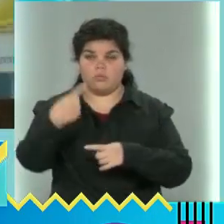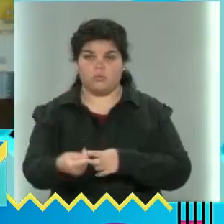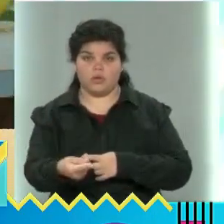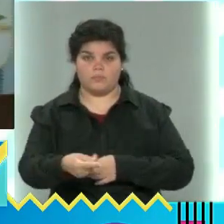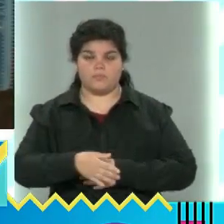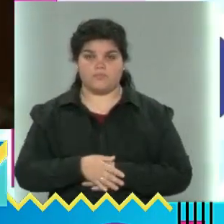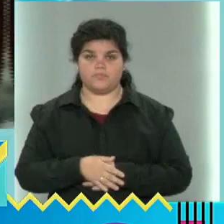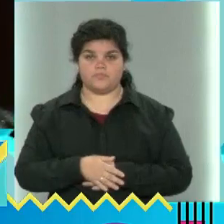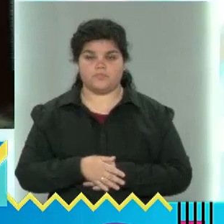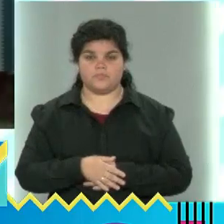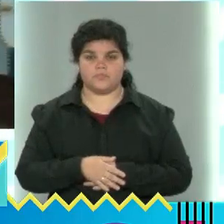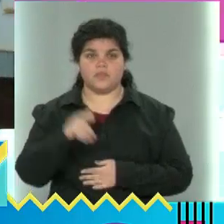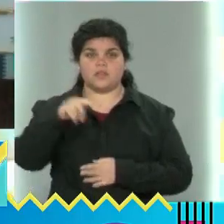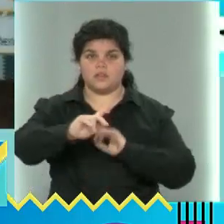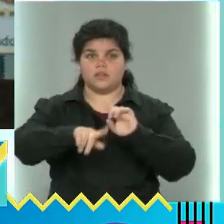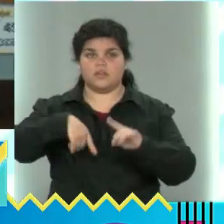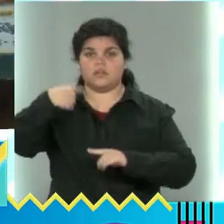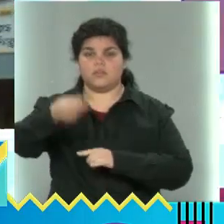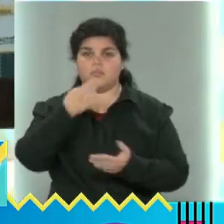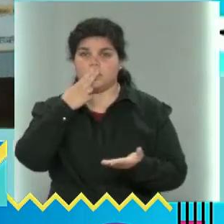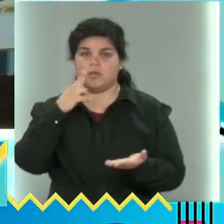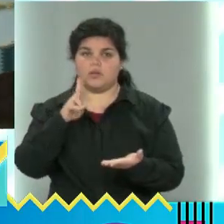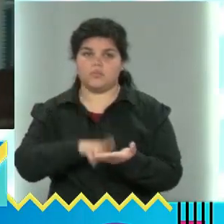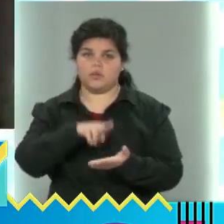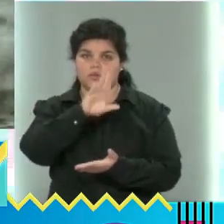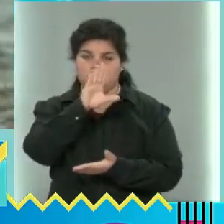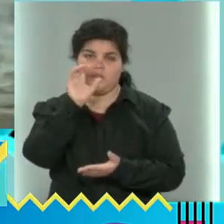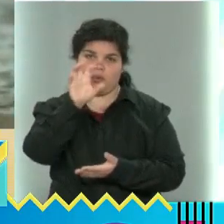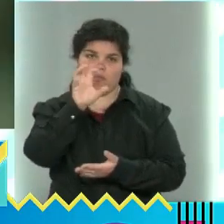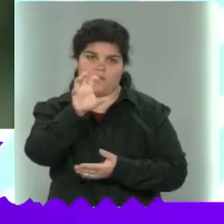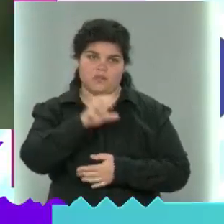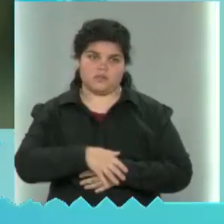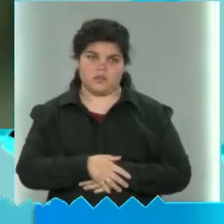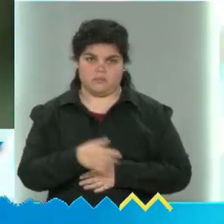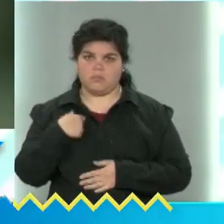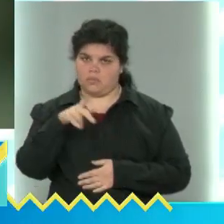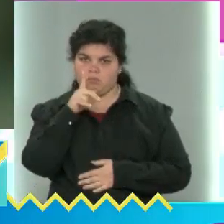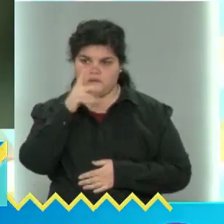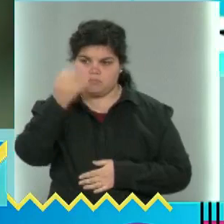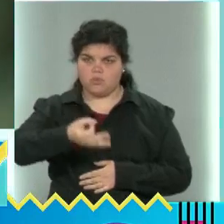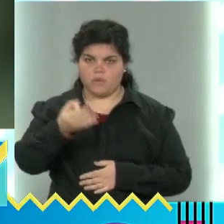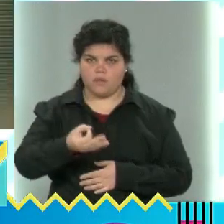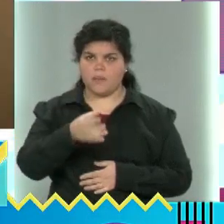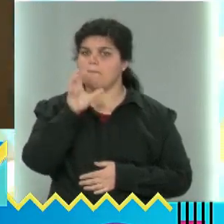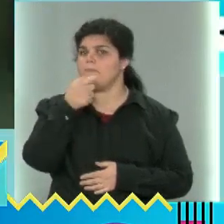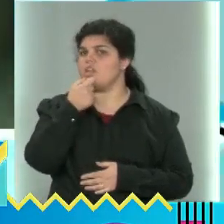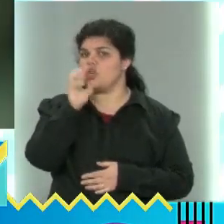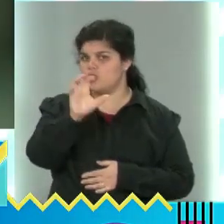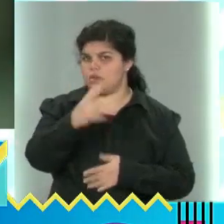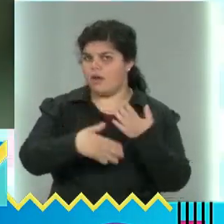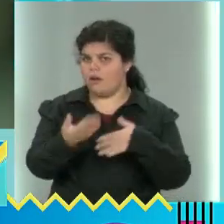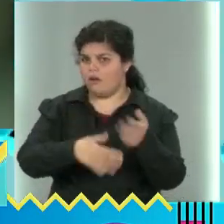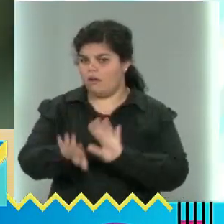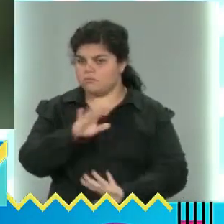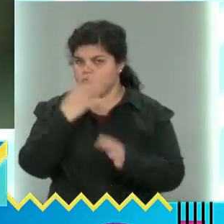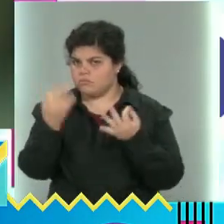salvar los impuestos de la provincia. Me parece bien lo que está haciendo la provincia, me parece bien lo que está haciendo. No eso